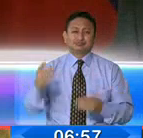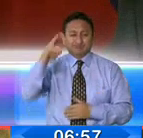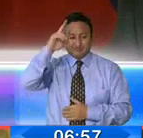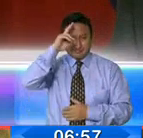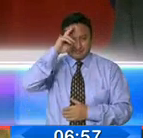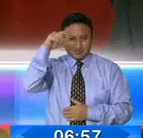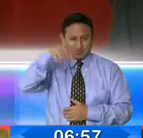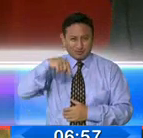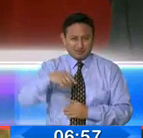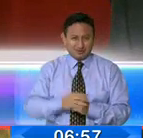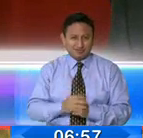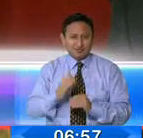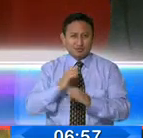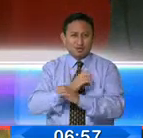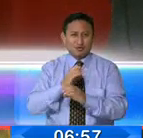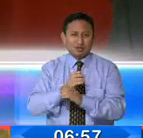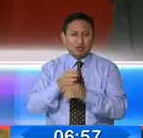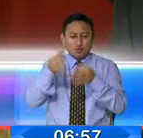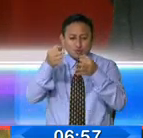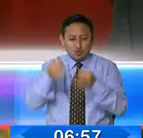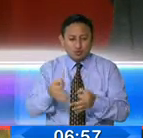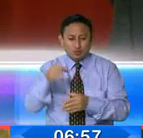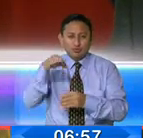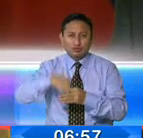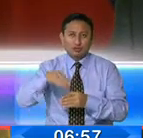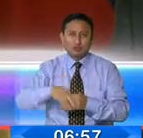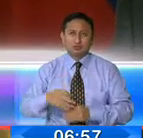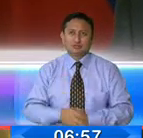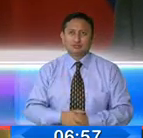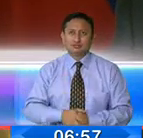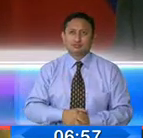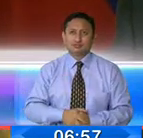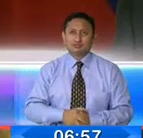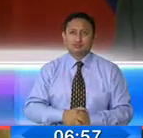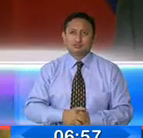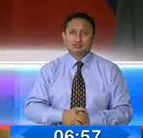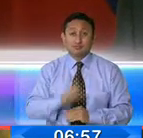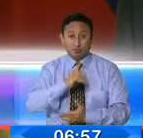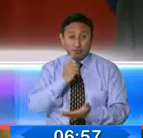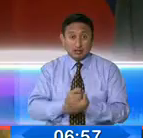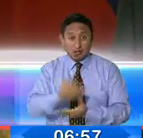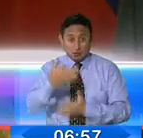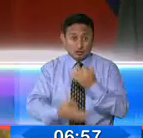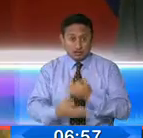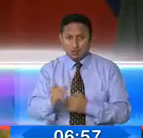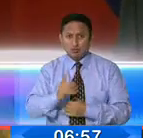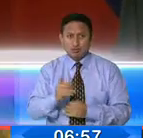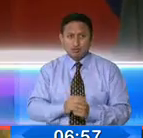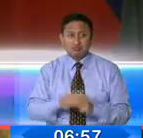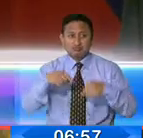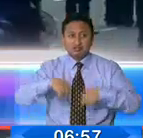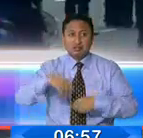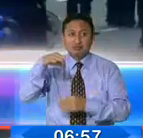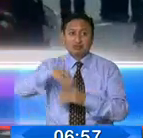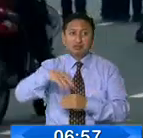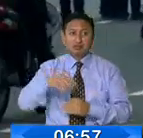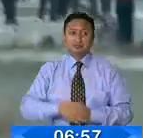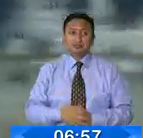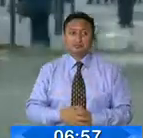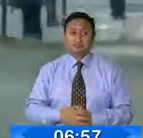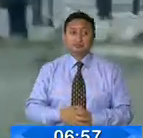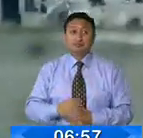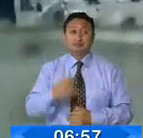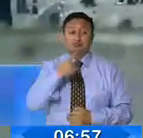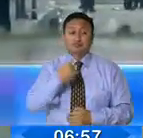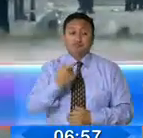maniobra calculada para coincidir con las elecciones. No con la verdad, no con la justicia, sino con las elecciones. Hablaron de un